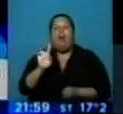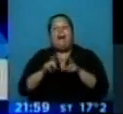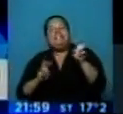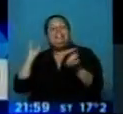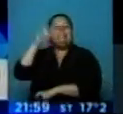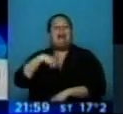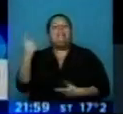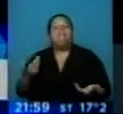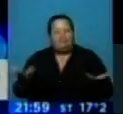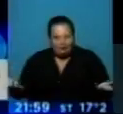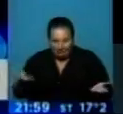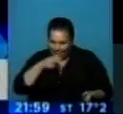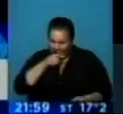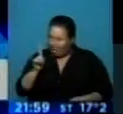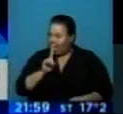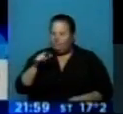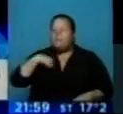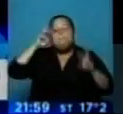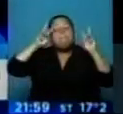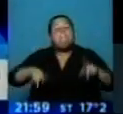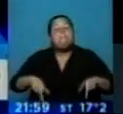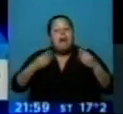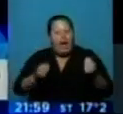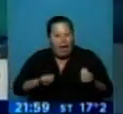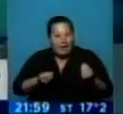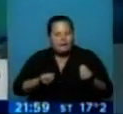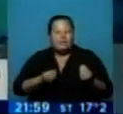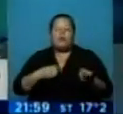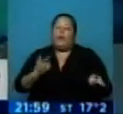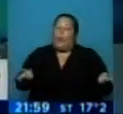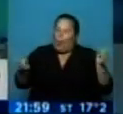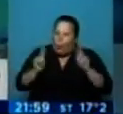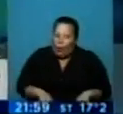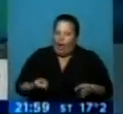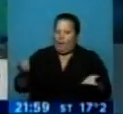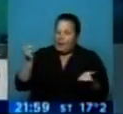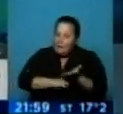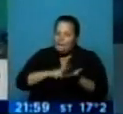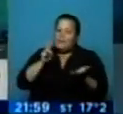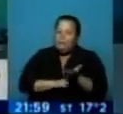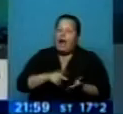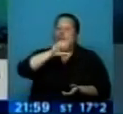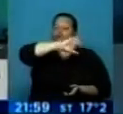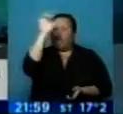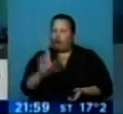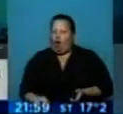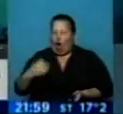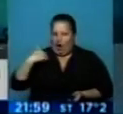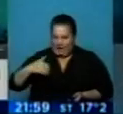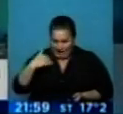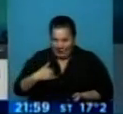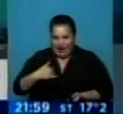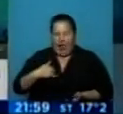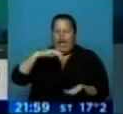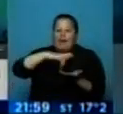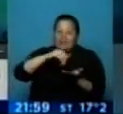al vacío. Nuestro plan de gobierno lo volvemos a ratificar para todos los argentinos.